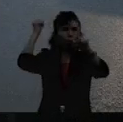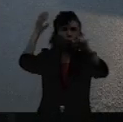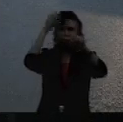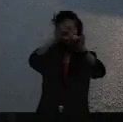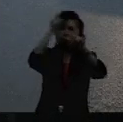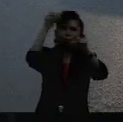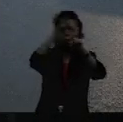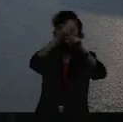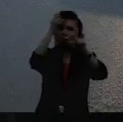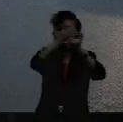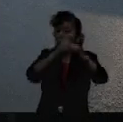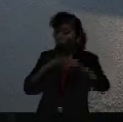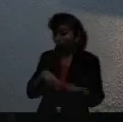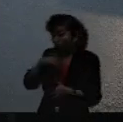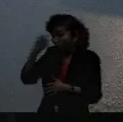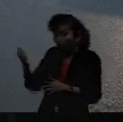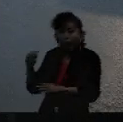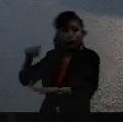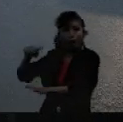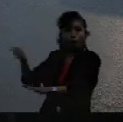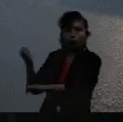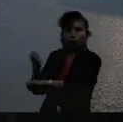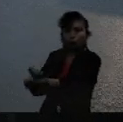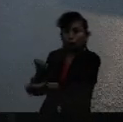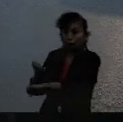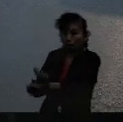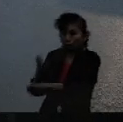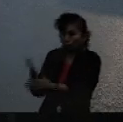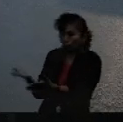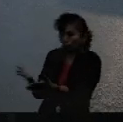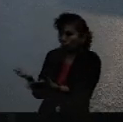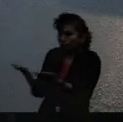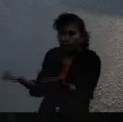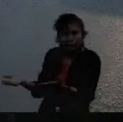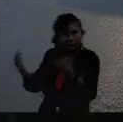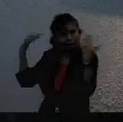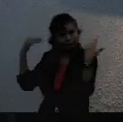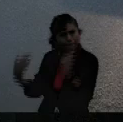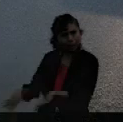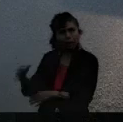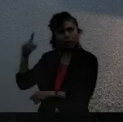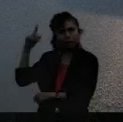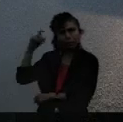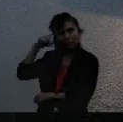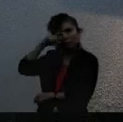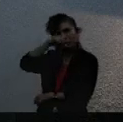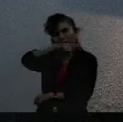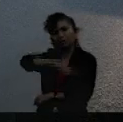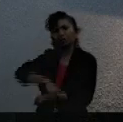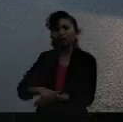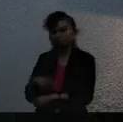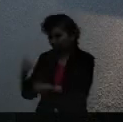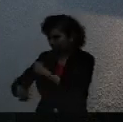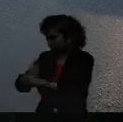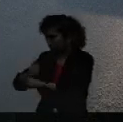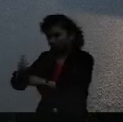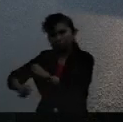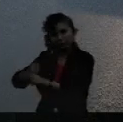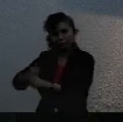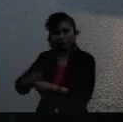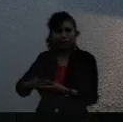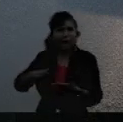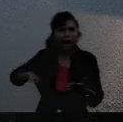a muchos otros estados o grandes capitales les ha llevado incluso siglos hace